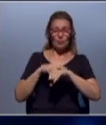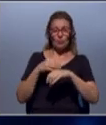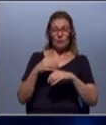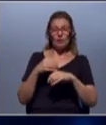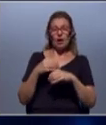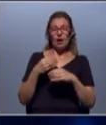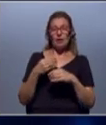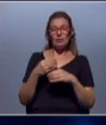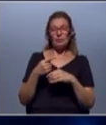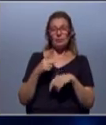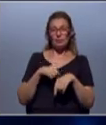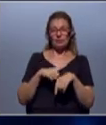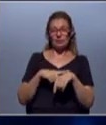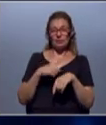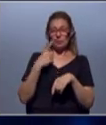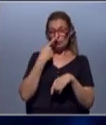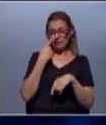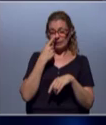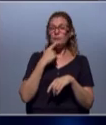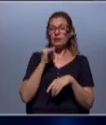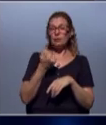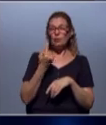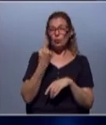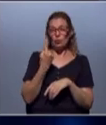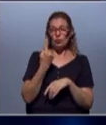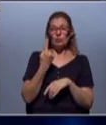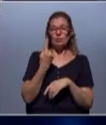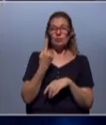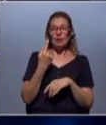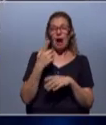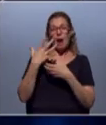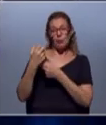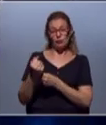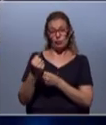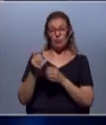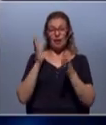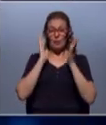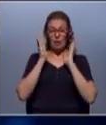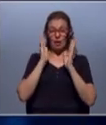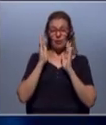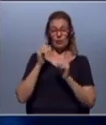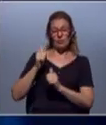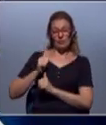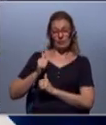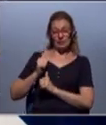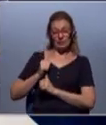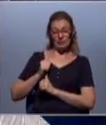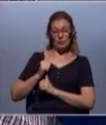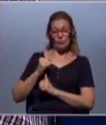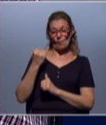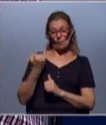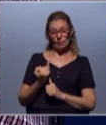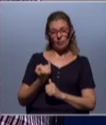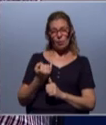afuera y hay temas muy interesantes por ejemplo usted fue uno de los asesores legales o abogados de guido marini ríos en sus últimas